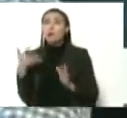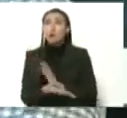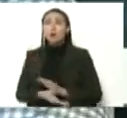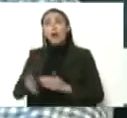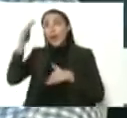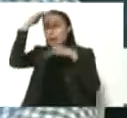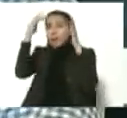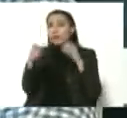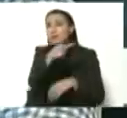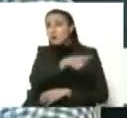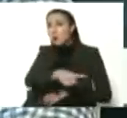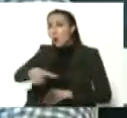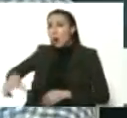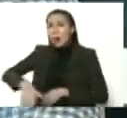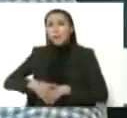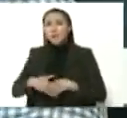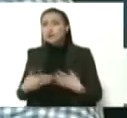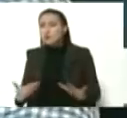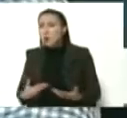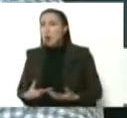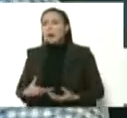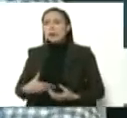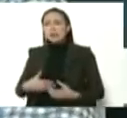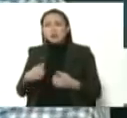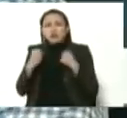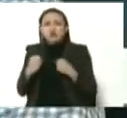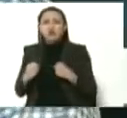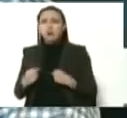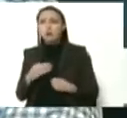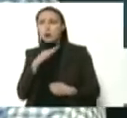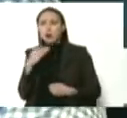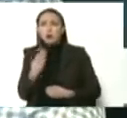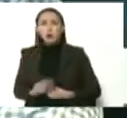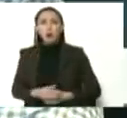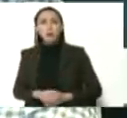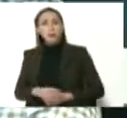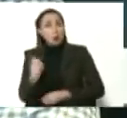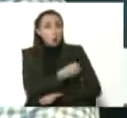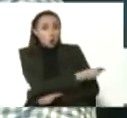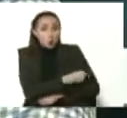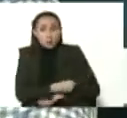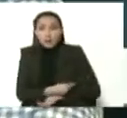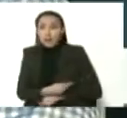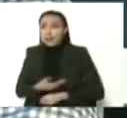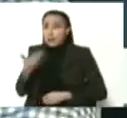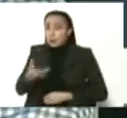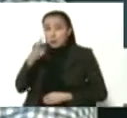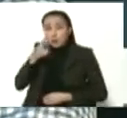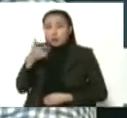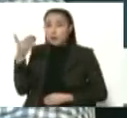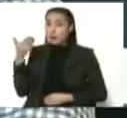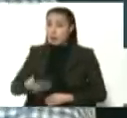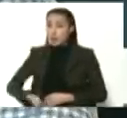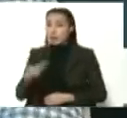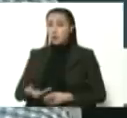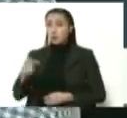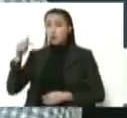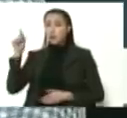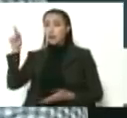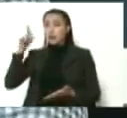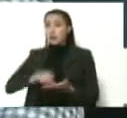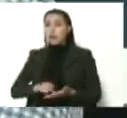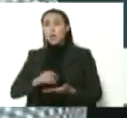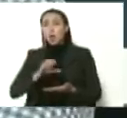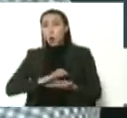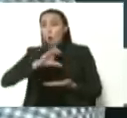a las personas que se complican. Este hospital, presidente, es uno de esos hospitales centinela. Este hospital, con unos recursos que